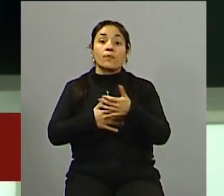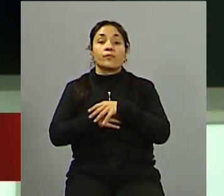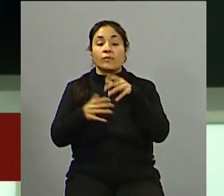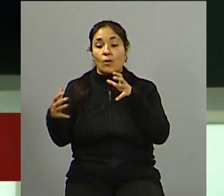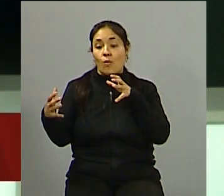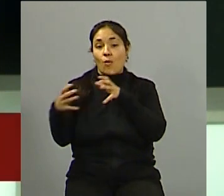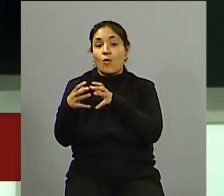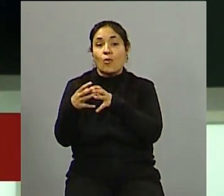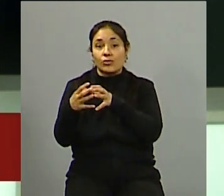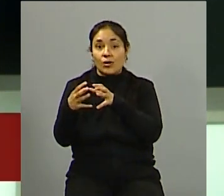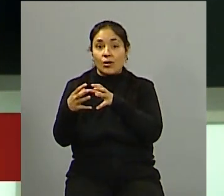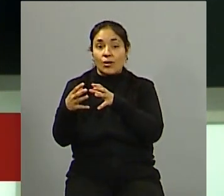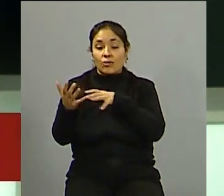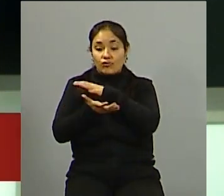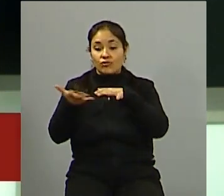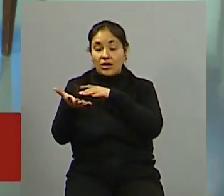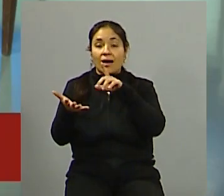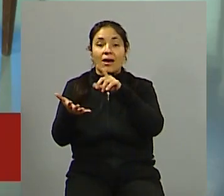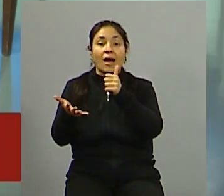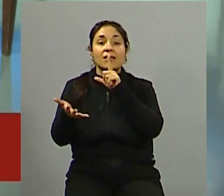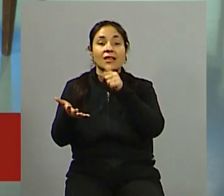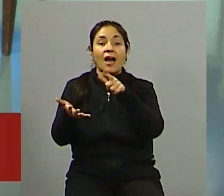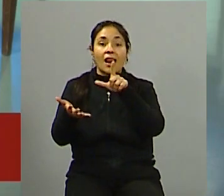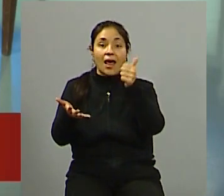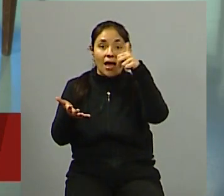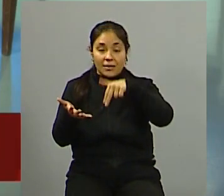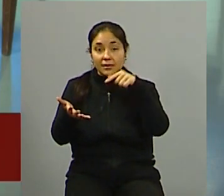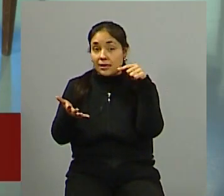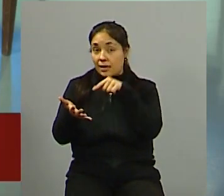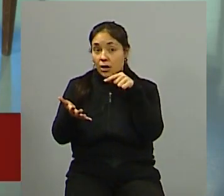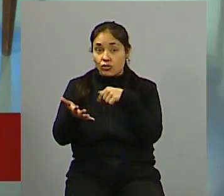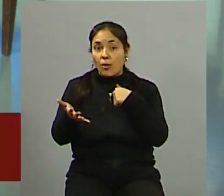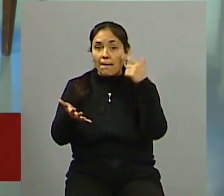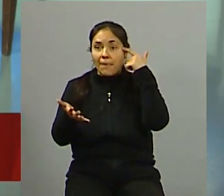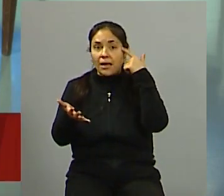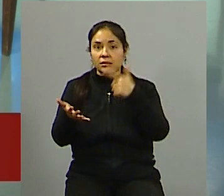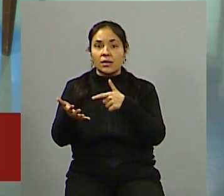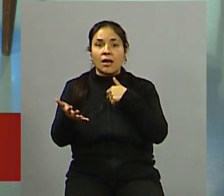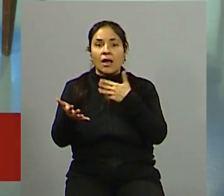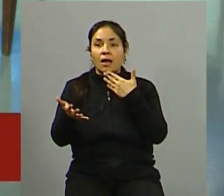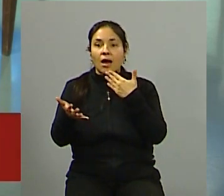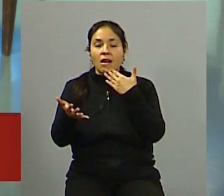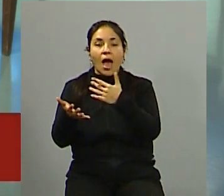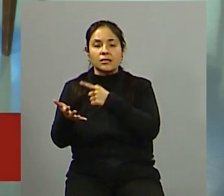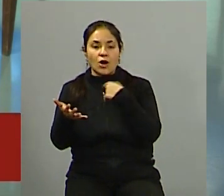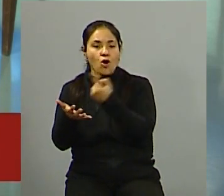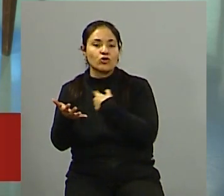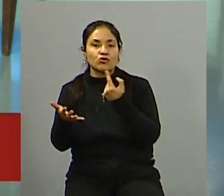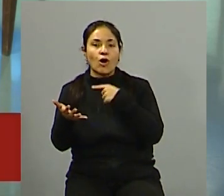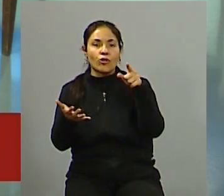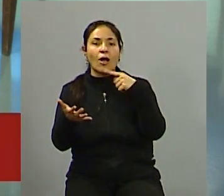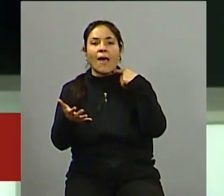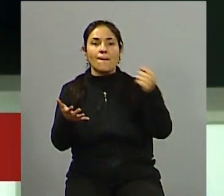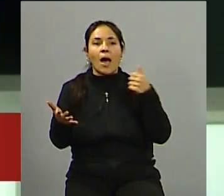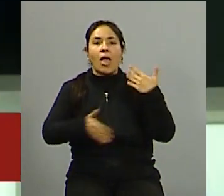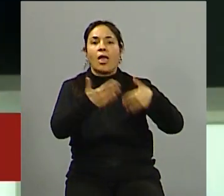catalanes se ven, no todos, pero se ven como que son el gran sostén económico de España. Y que ellos